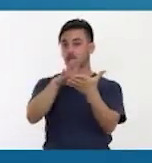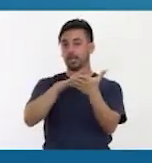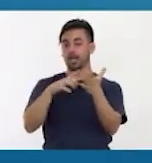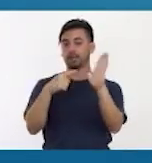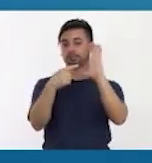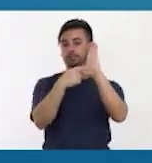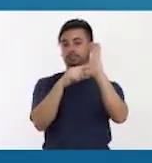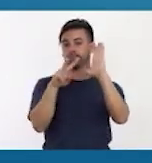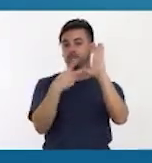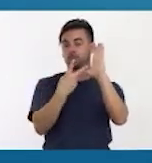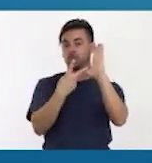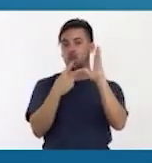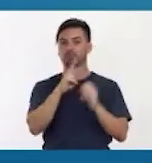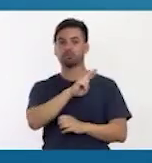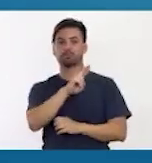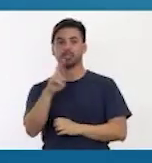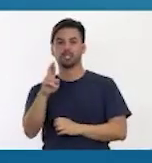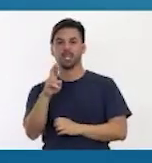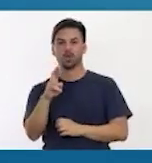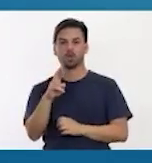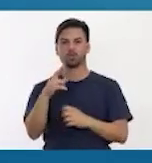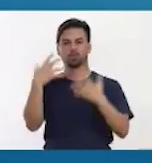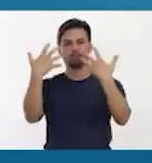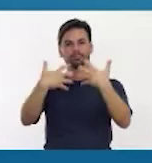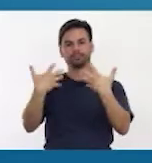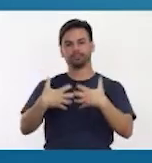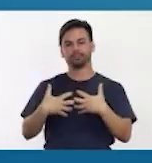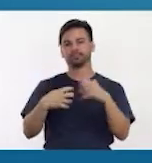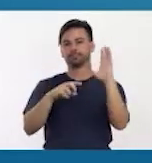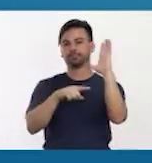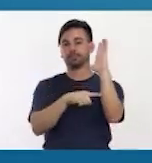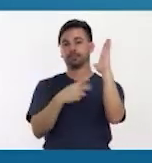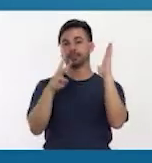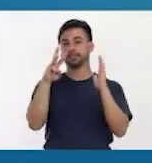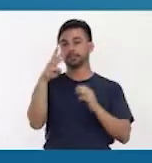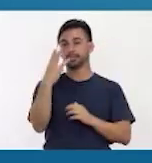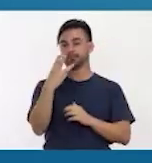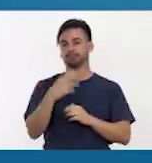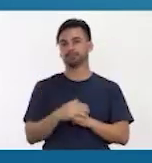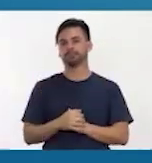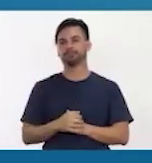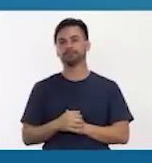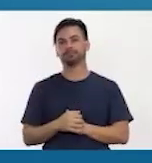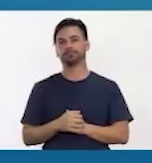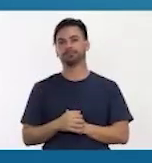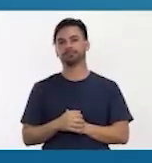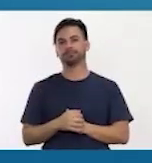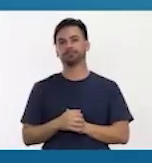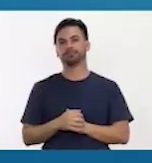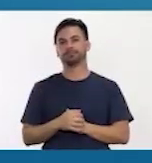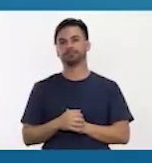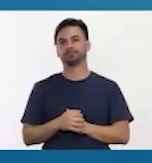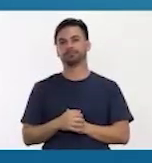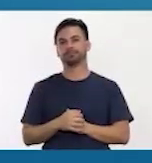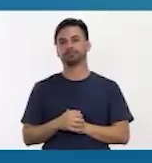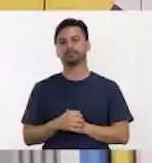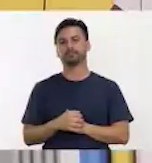expansión territorial, a la que ya hacíamos referencia, la revolución industrial, y esta